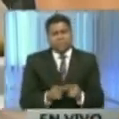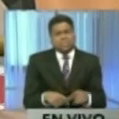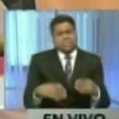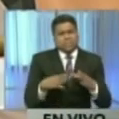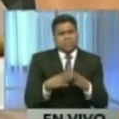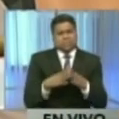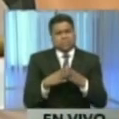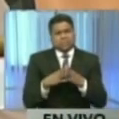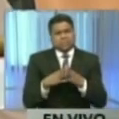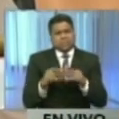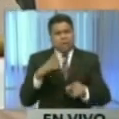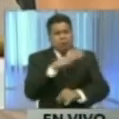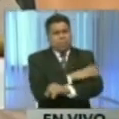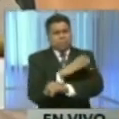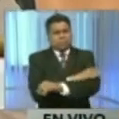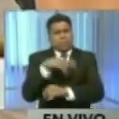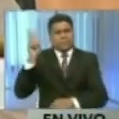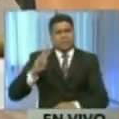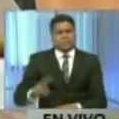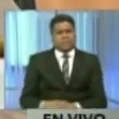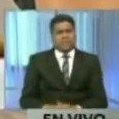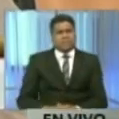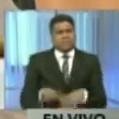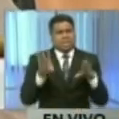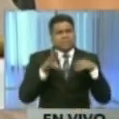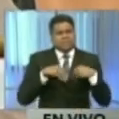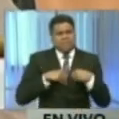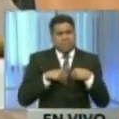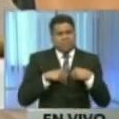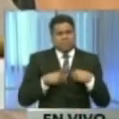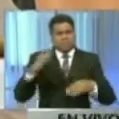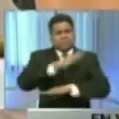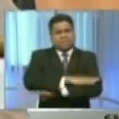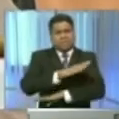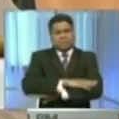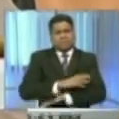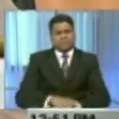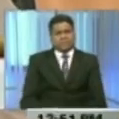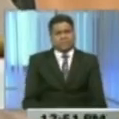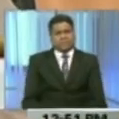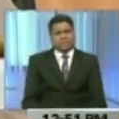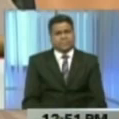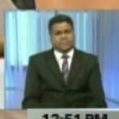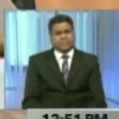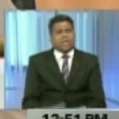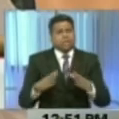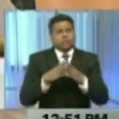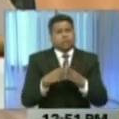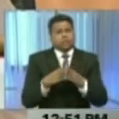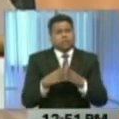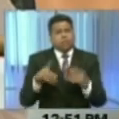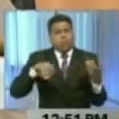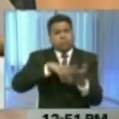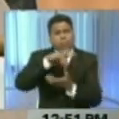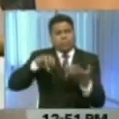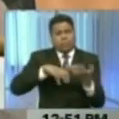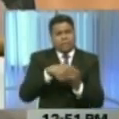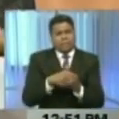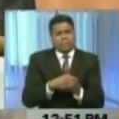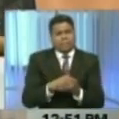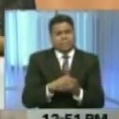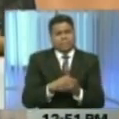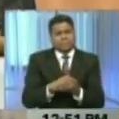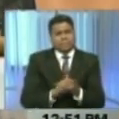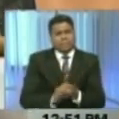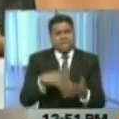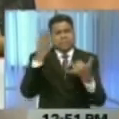venezolana, hemos sabido transitar pacíficamente las dificultades, superarlas a través